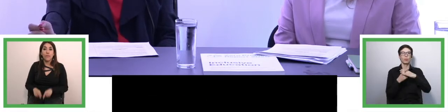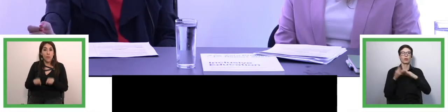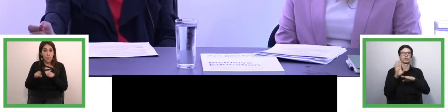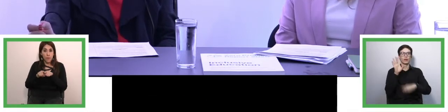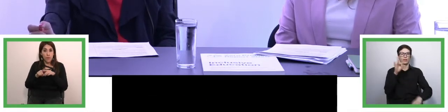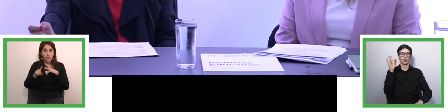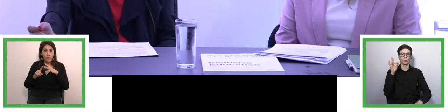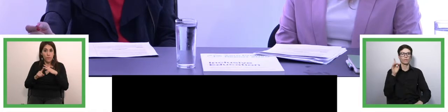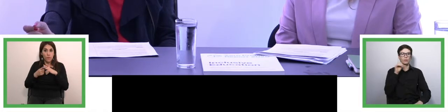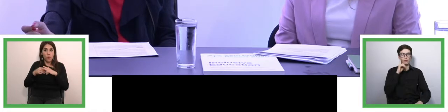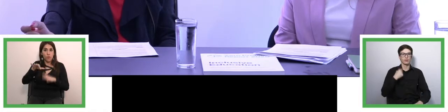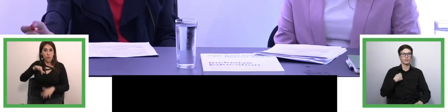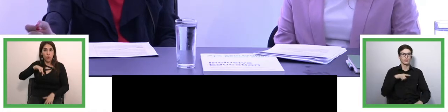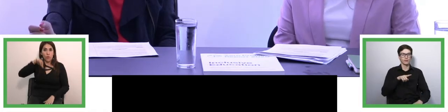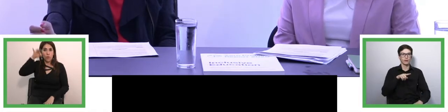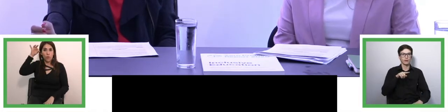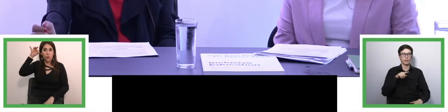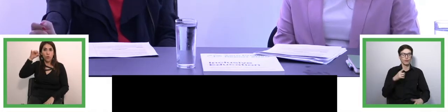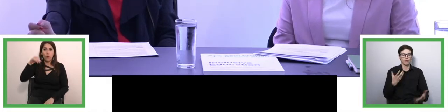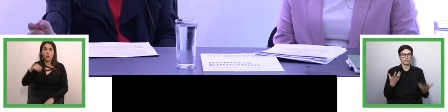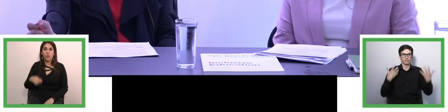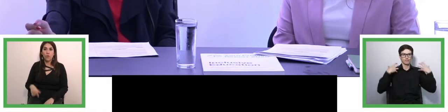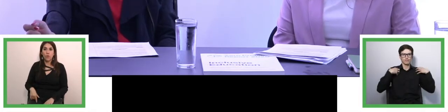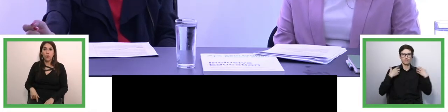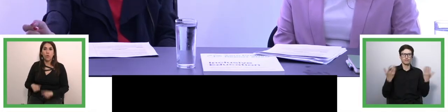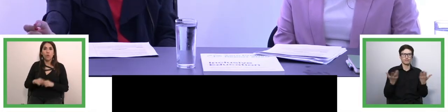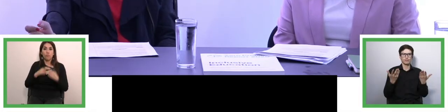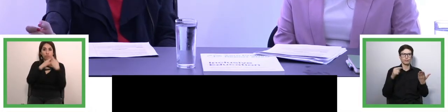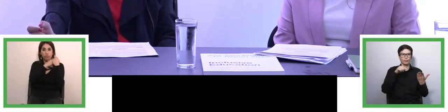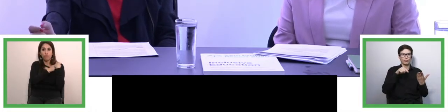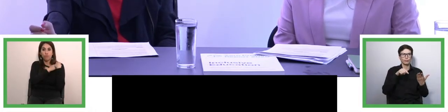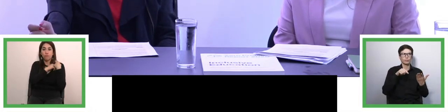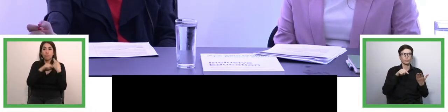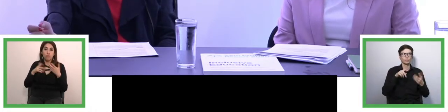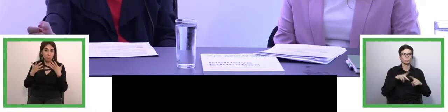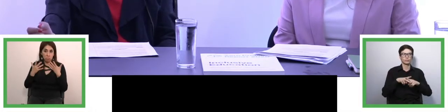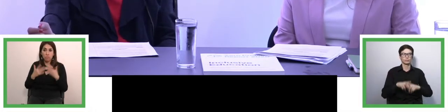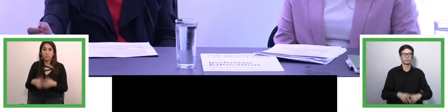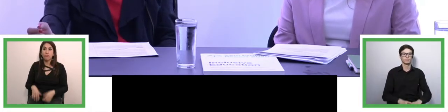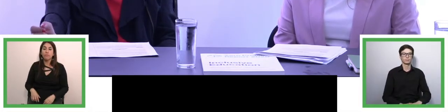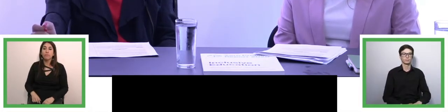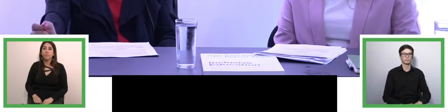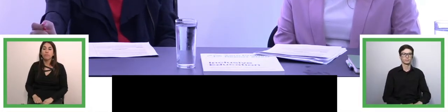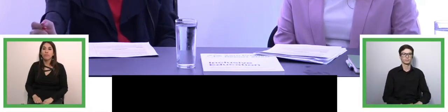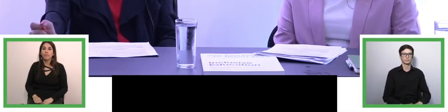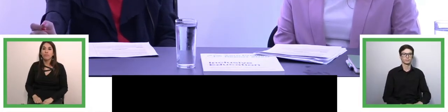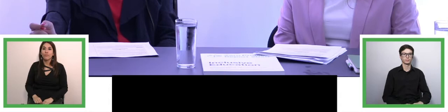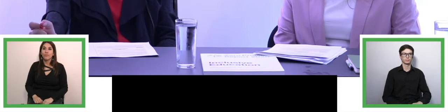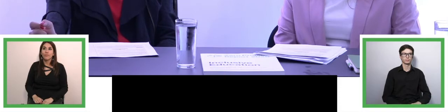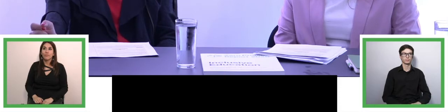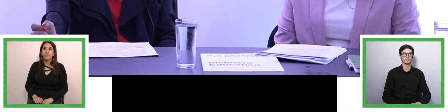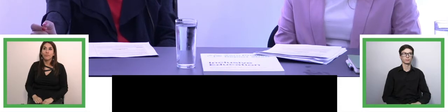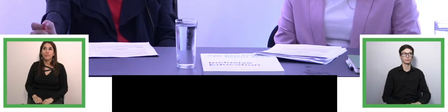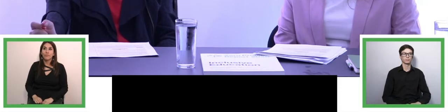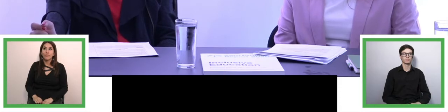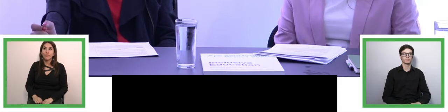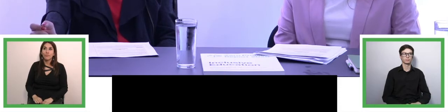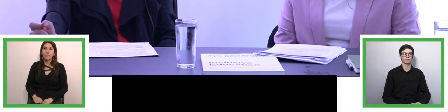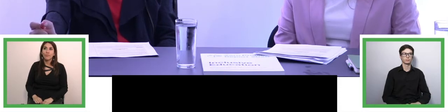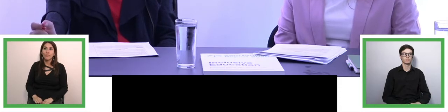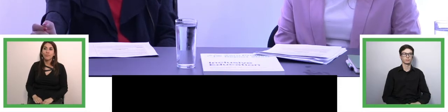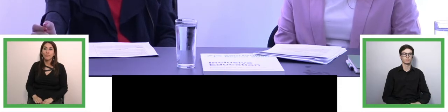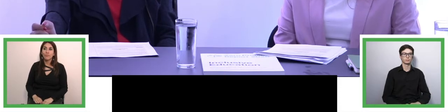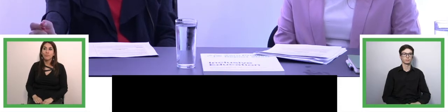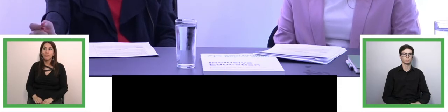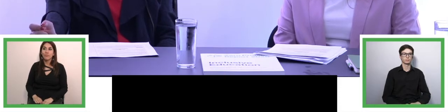quien tendremos el rol nuevamente de acompañarlos durante esta última jornada de